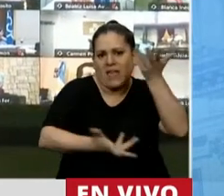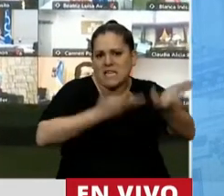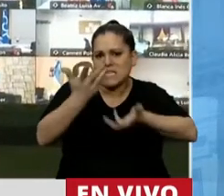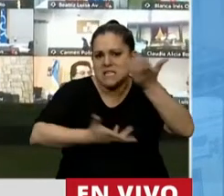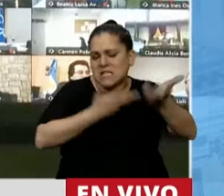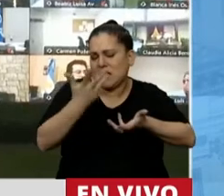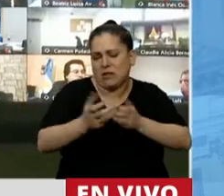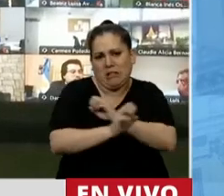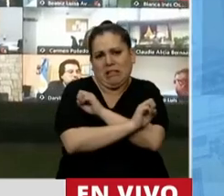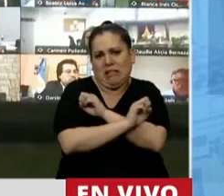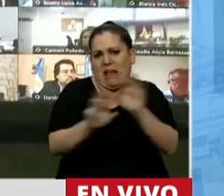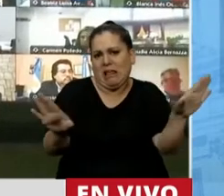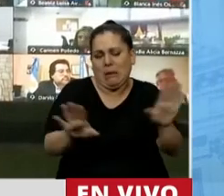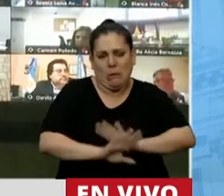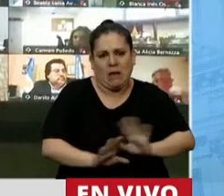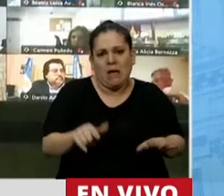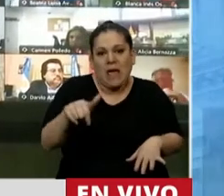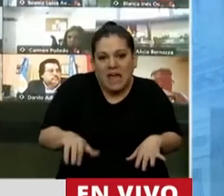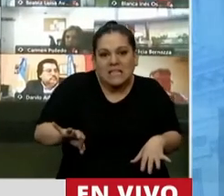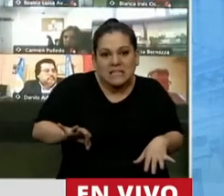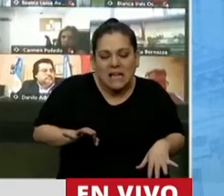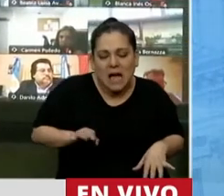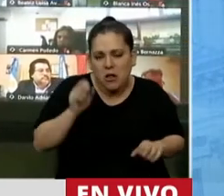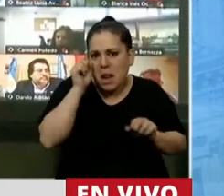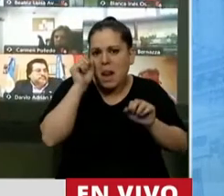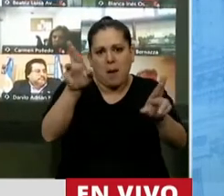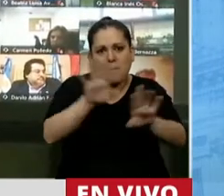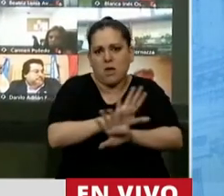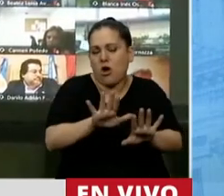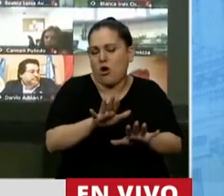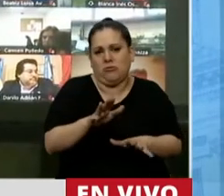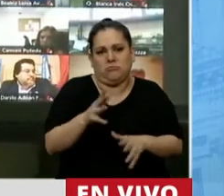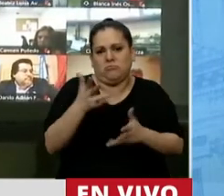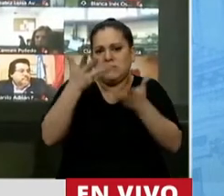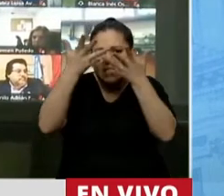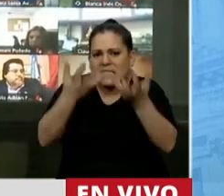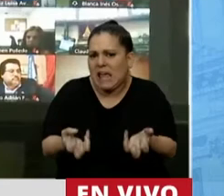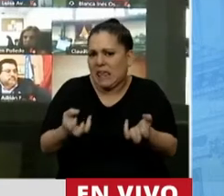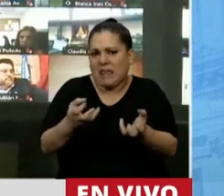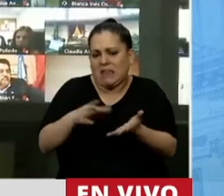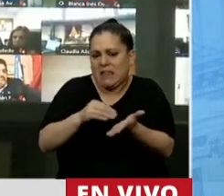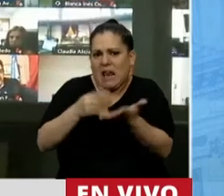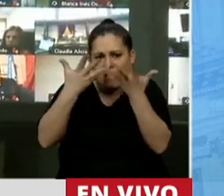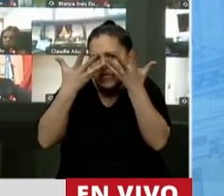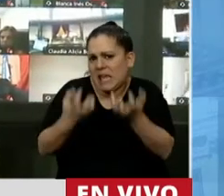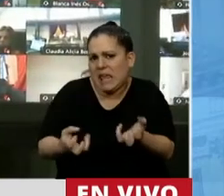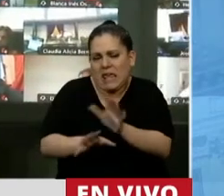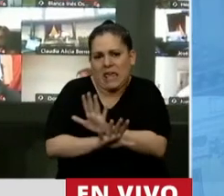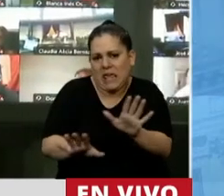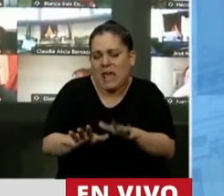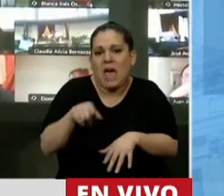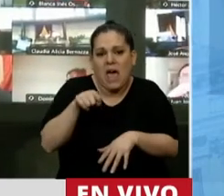Ocurren todos los años, pero hemos atravesado la sequía más grande de los últimos 60 años y